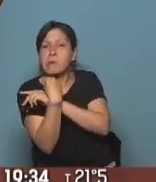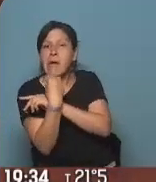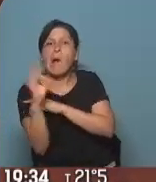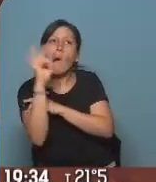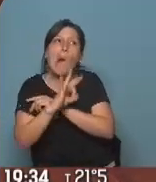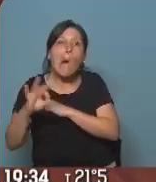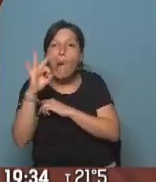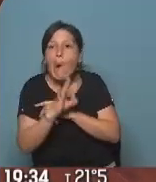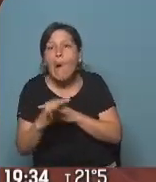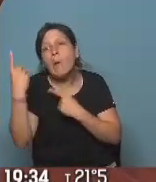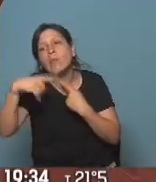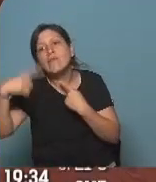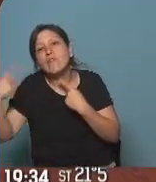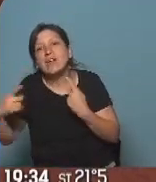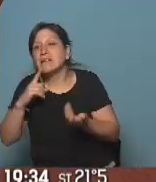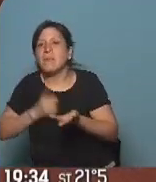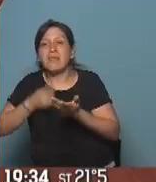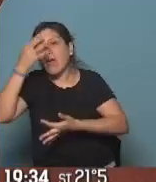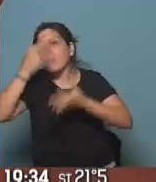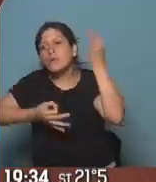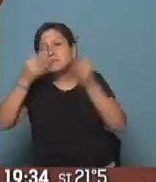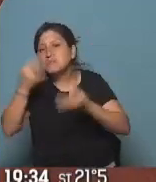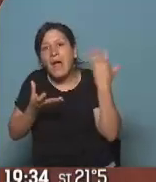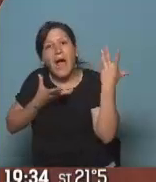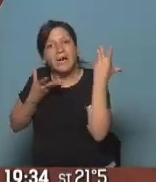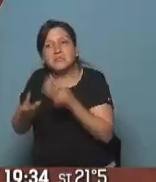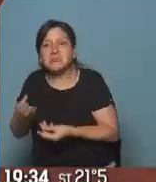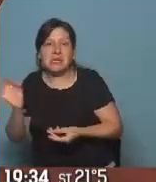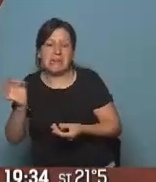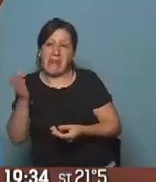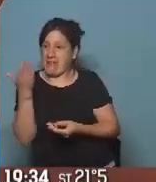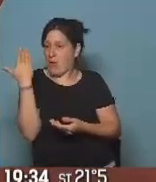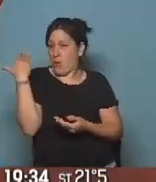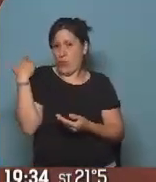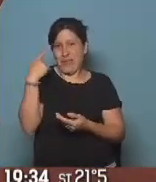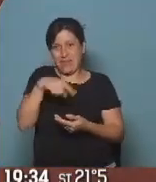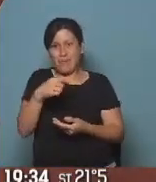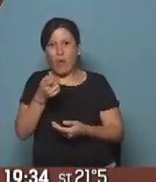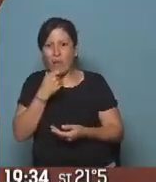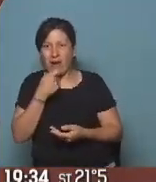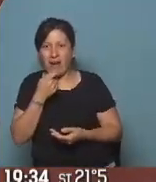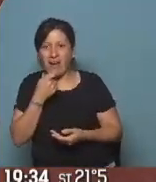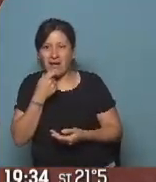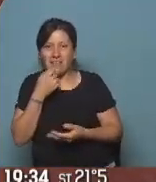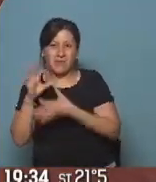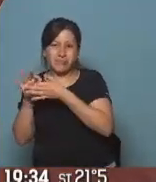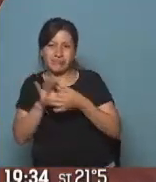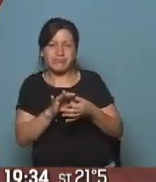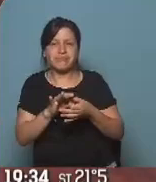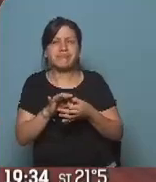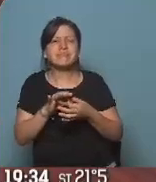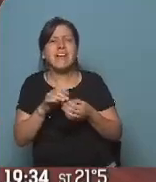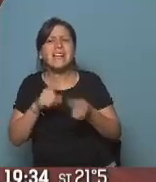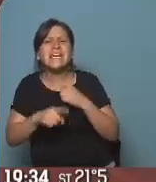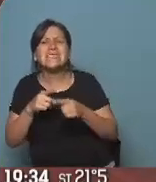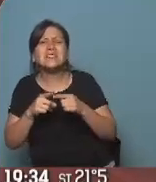no lugar o en definitiva es la justicia de pronto no había hecho nada por lo menos en los últimos que escuchamos en las últimas semanas tenía que ver con eso en cuanto al